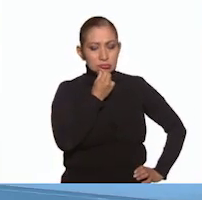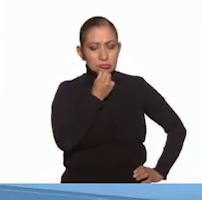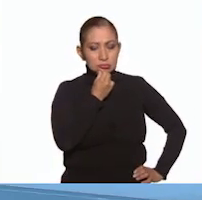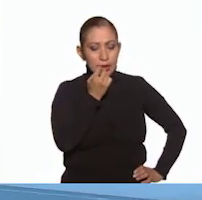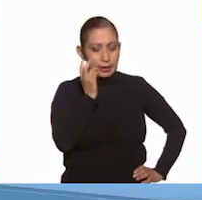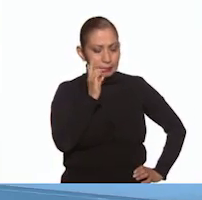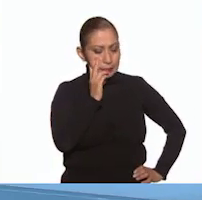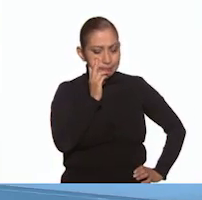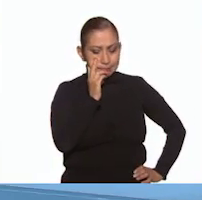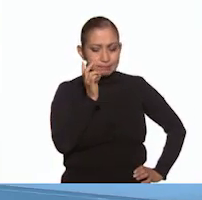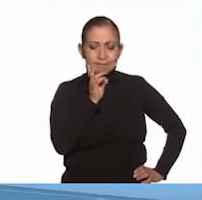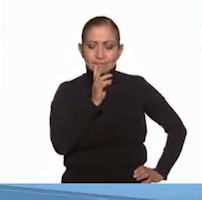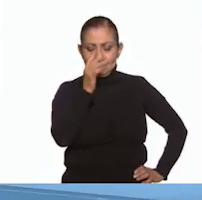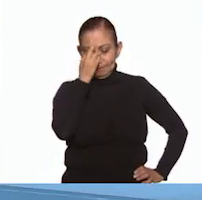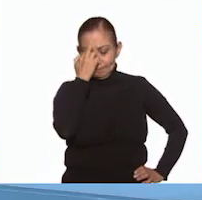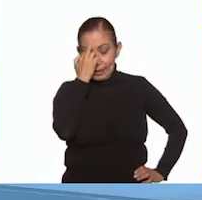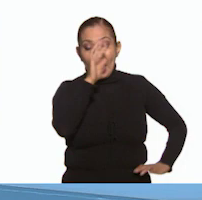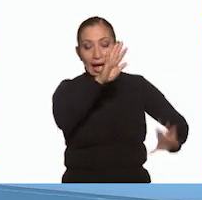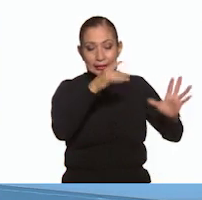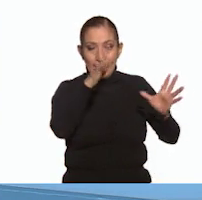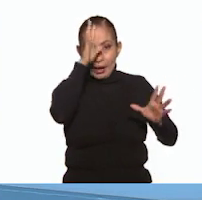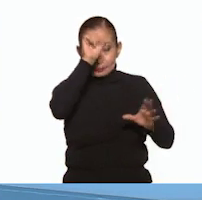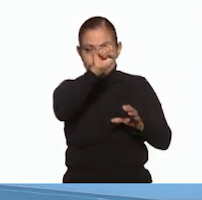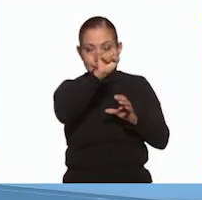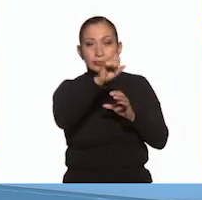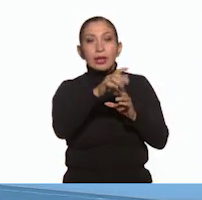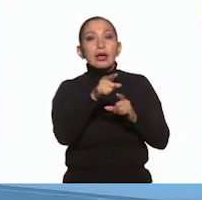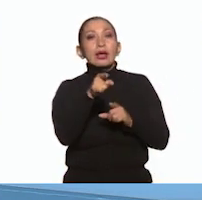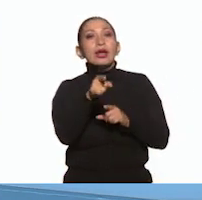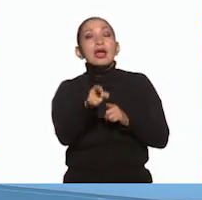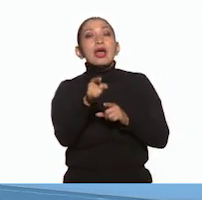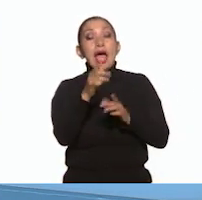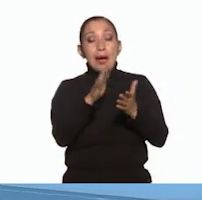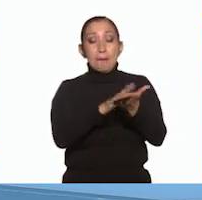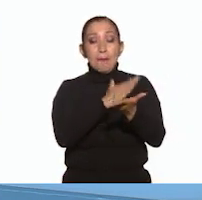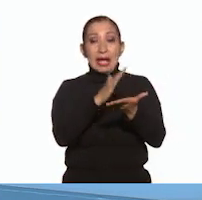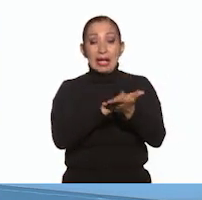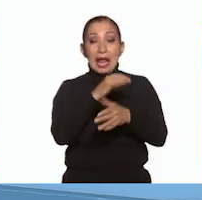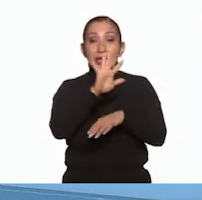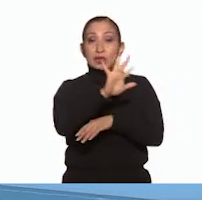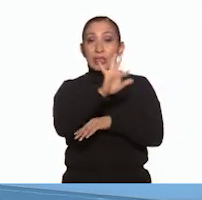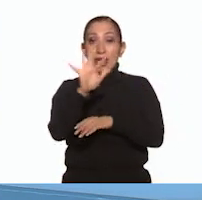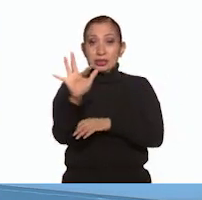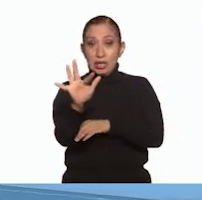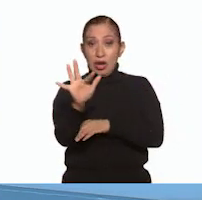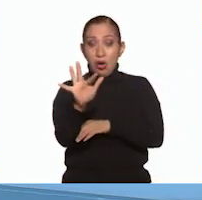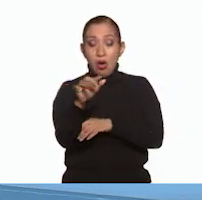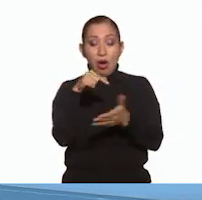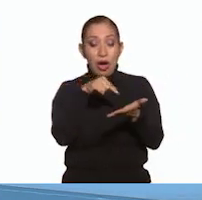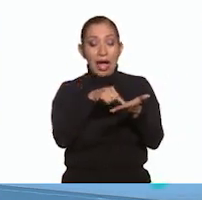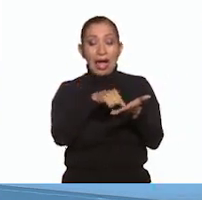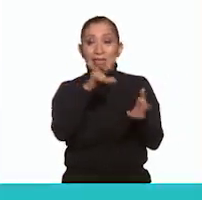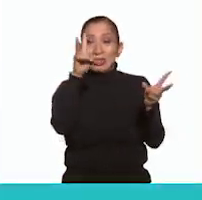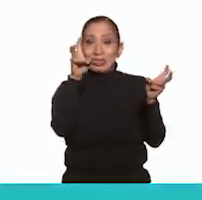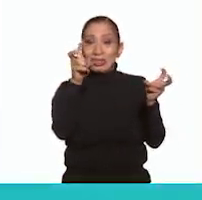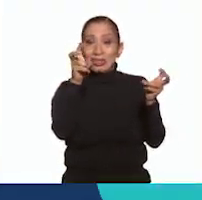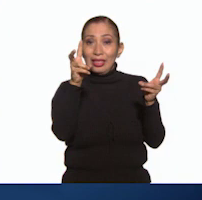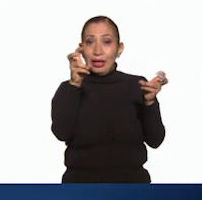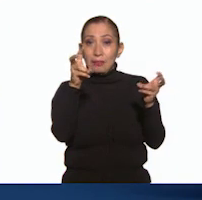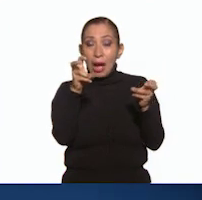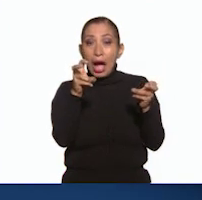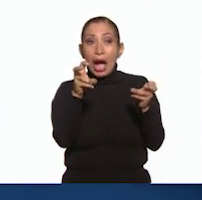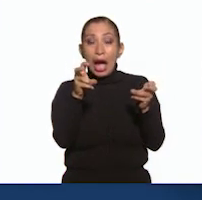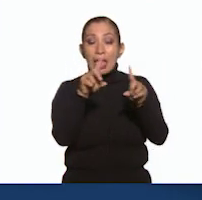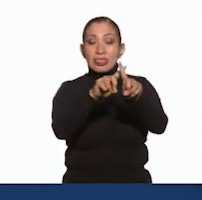A ver. Ya lo tengo. En la página 55 está el tema de